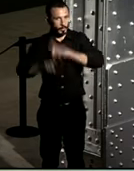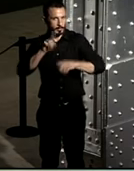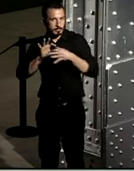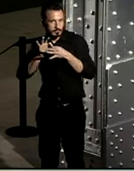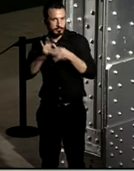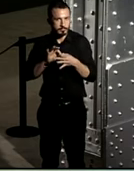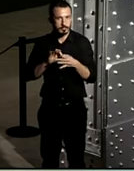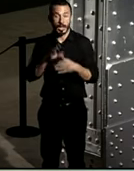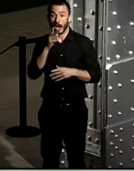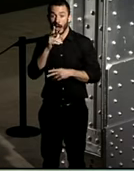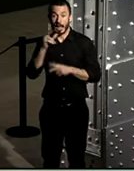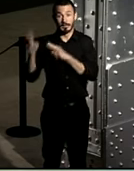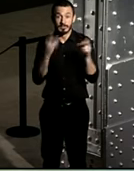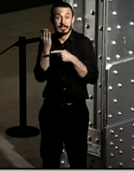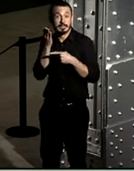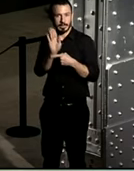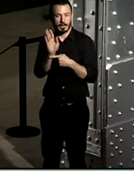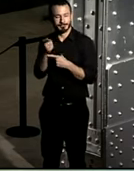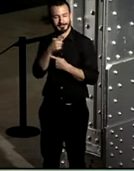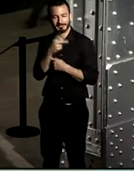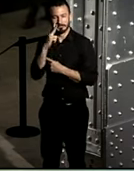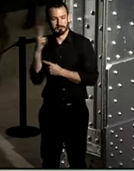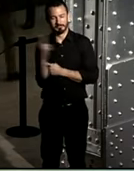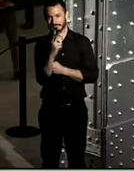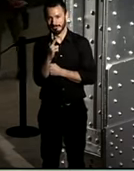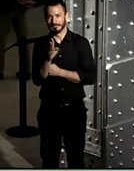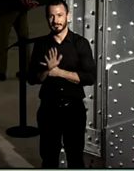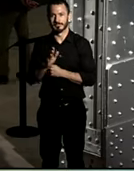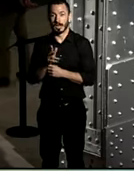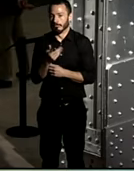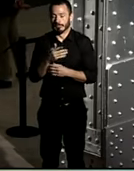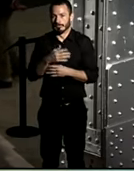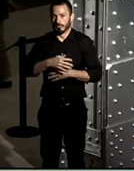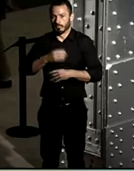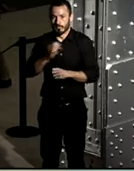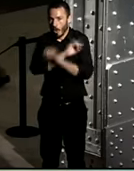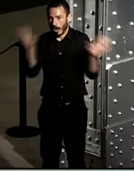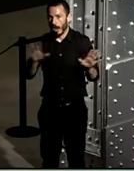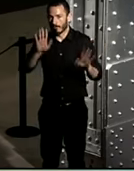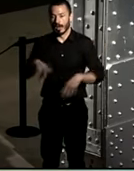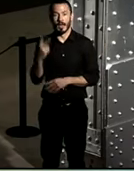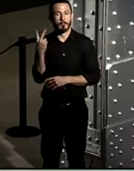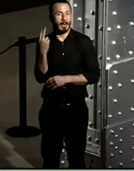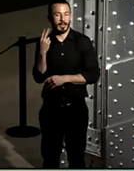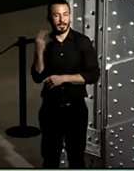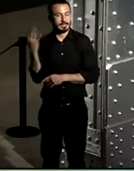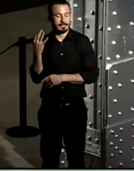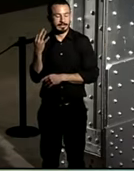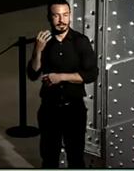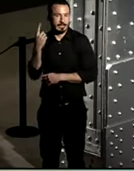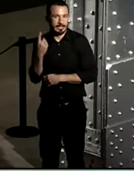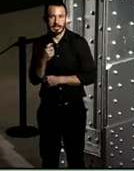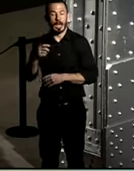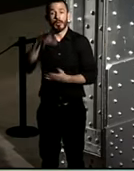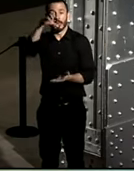en el tráiler que vamos a ver dentro de un momentito queda muy claro que al final esta pareja tiene que acudir a un centro de asistencia para poder